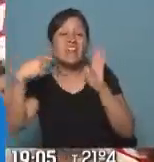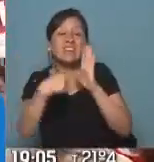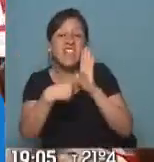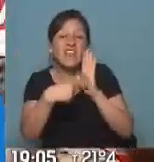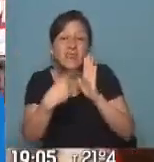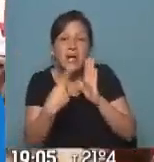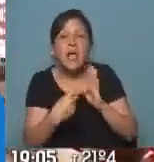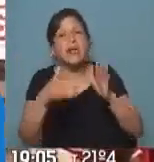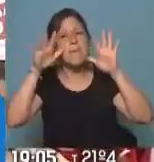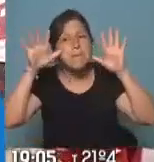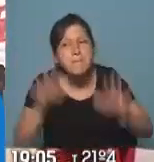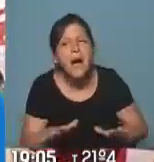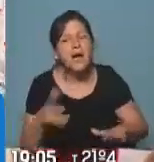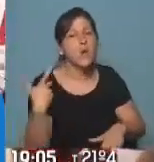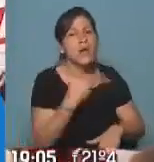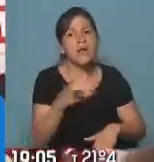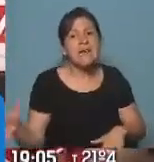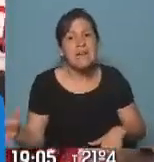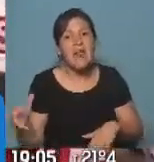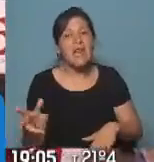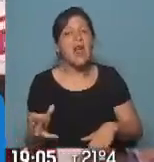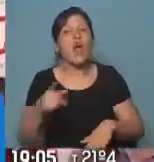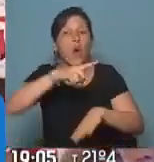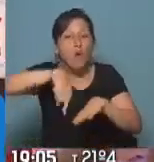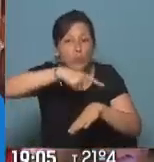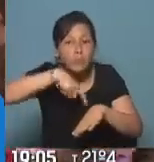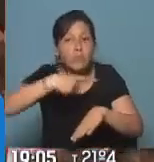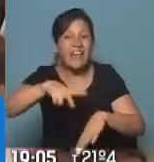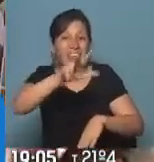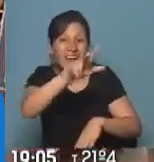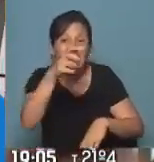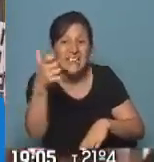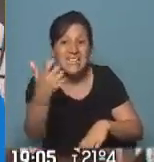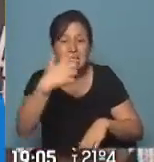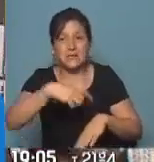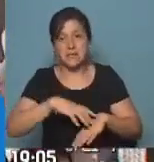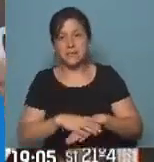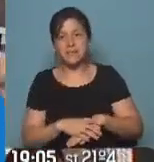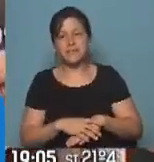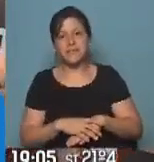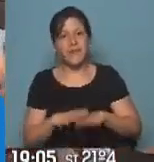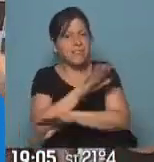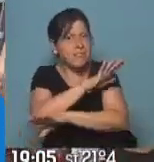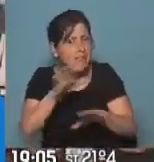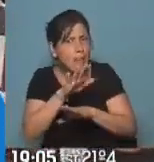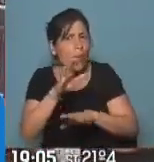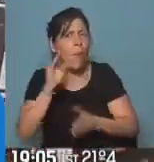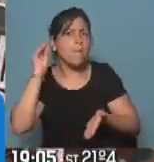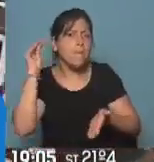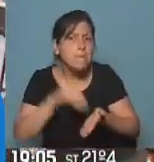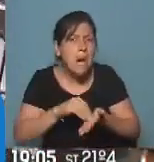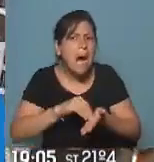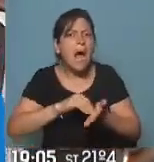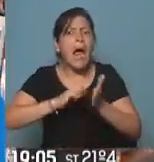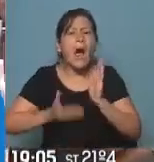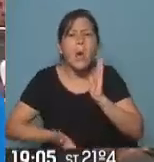paro general de 36 horas. También la otra consigna es que no haya más tarifazos y tampoco